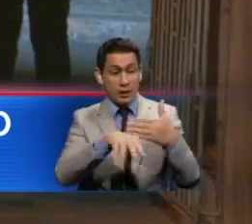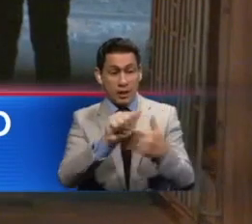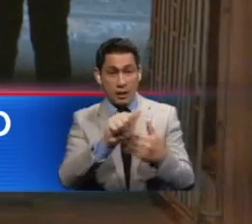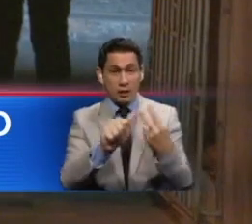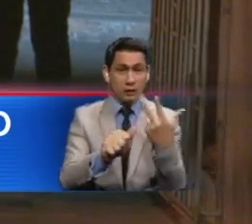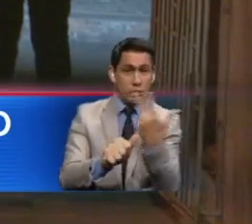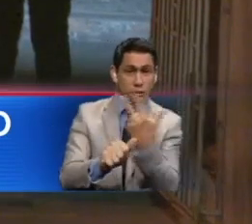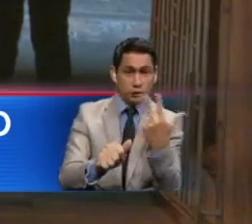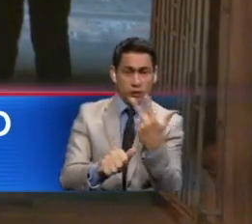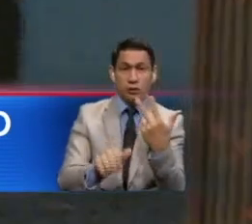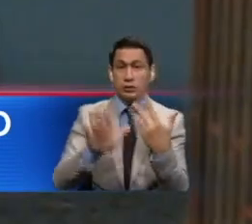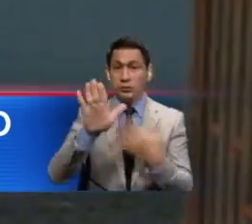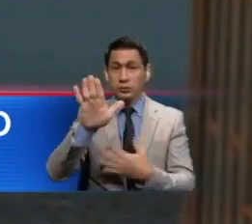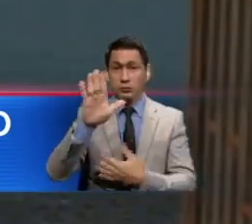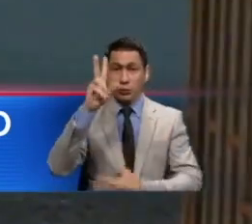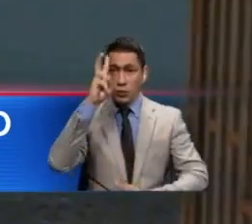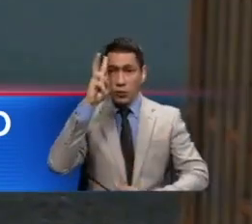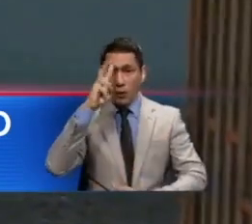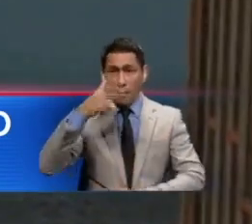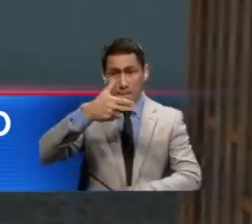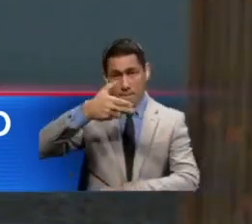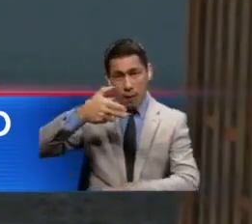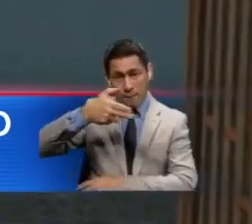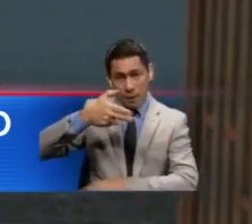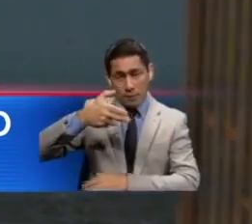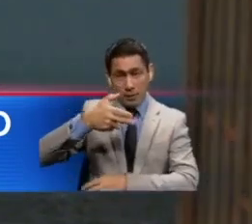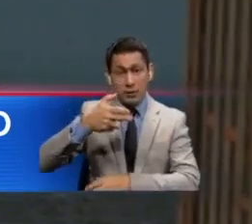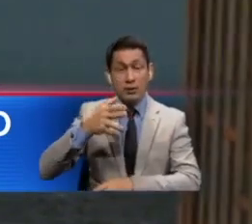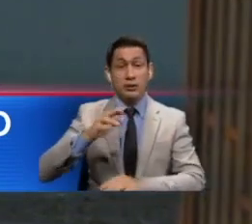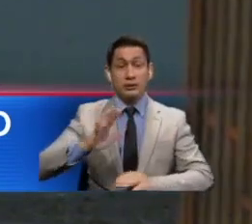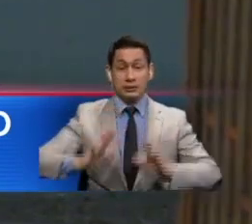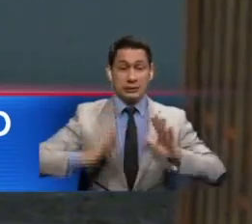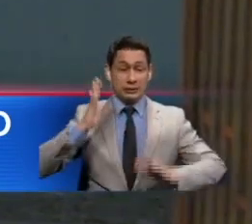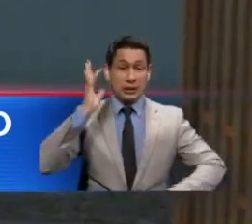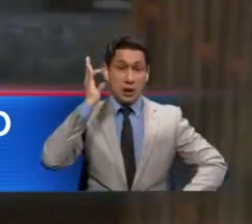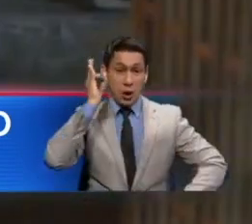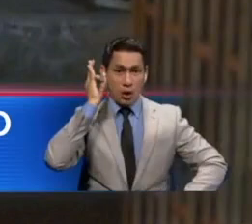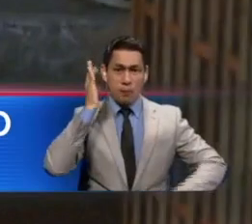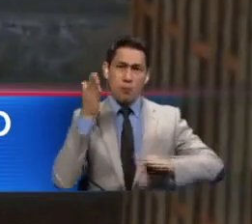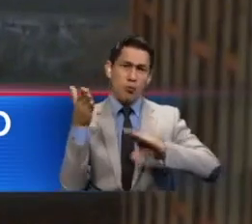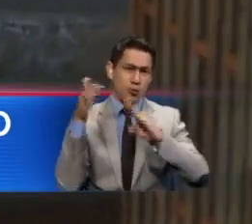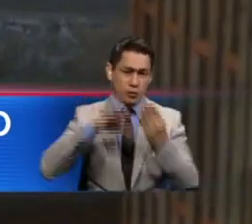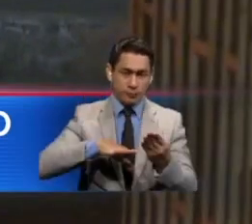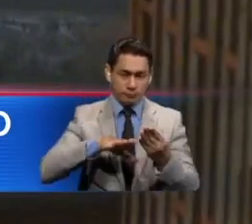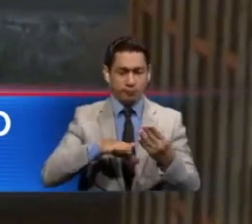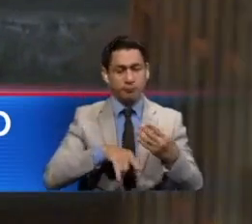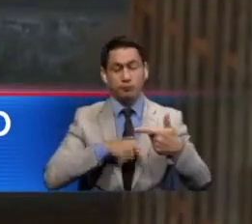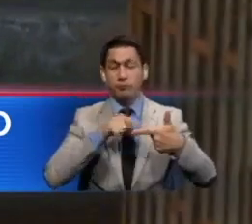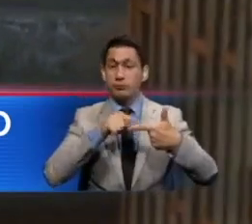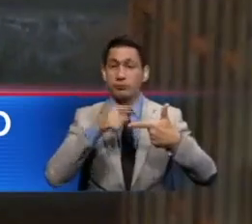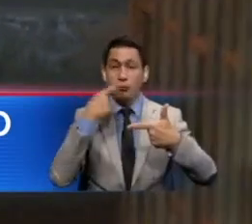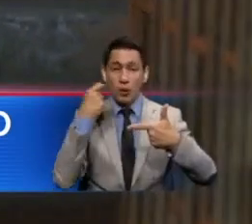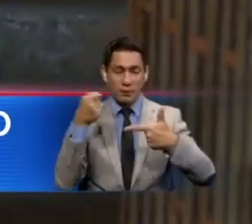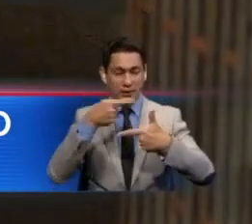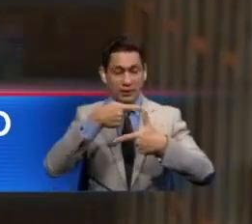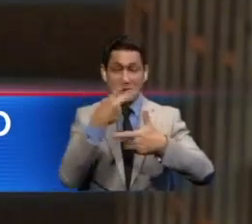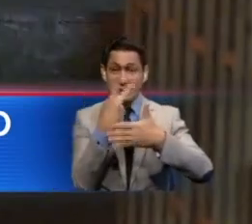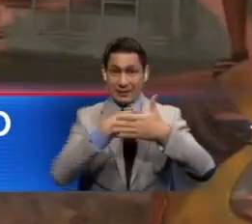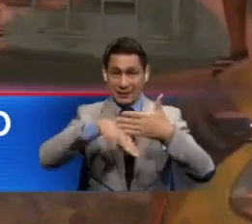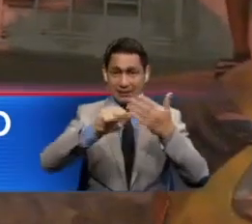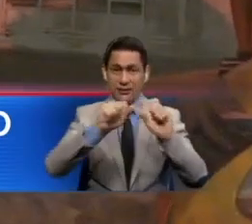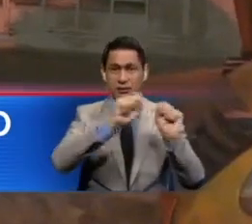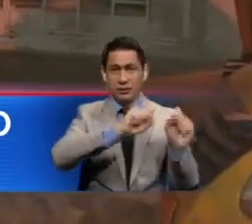como consecuencia de los disparos la joven señora falleció en el sitio del ataque armado el hombre y su pequeña hija